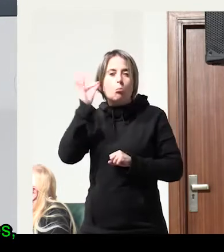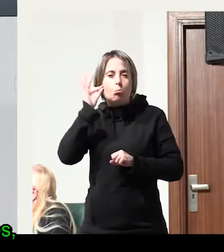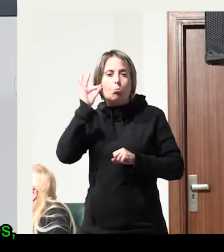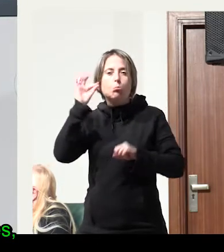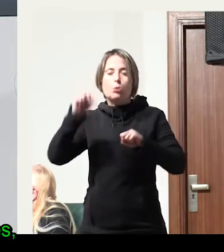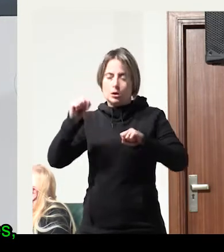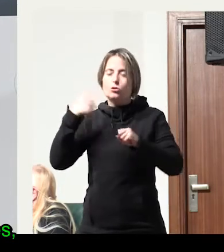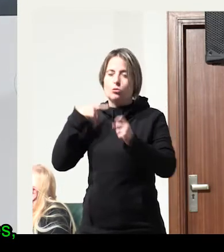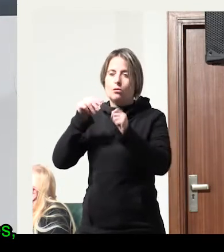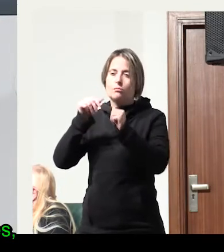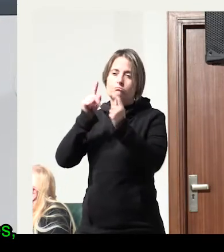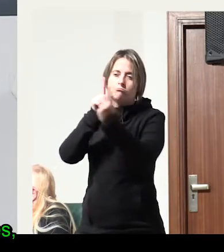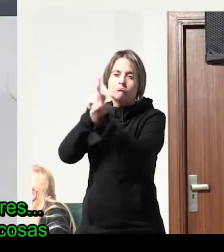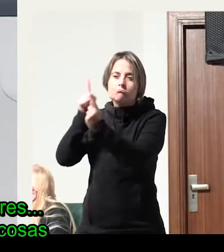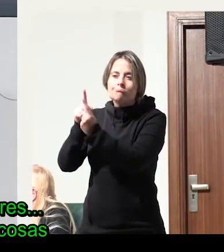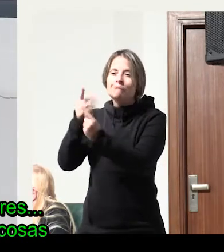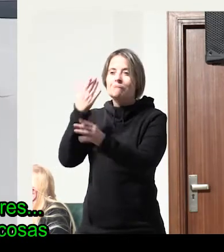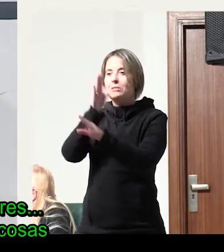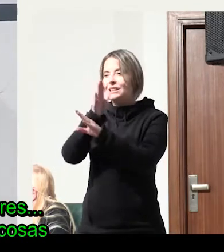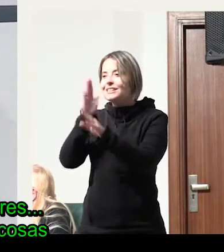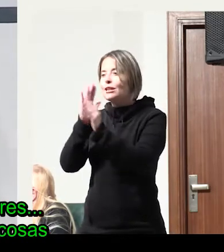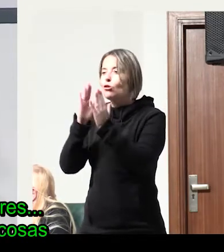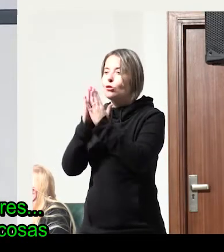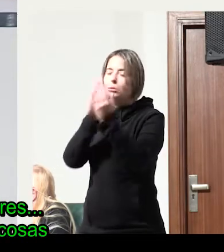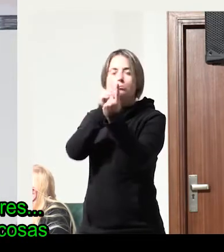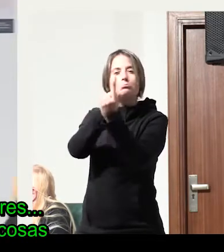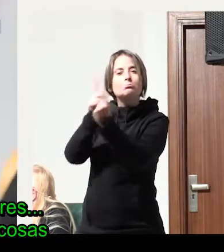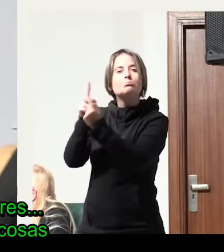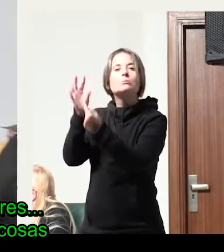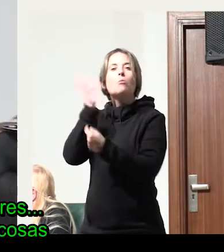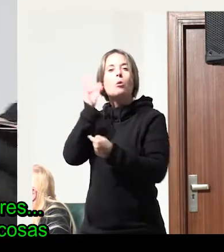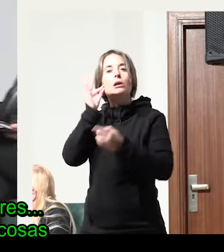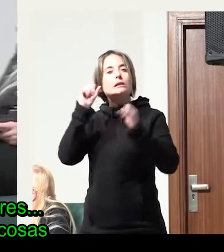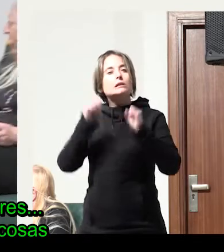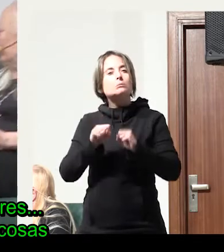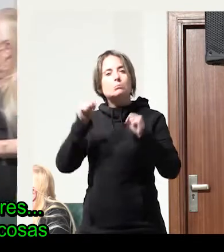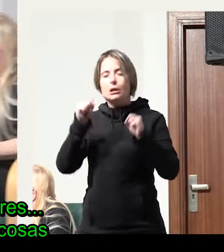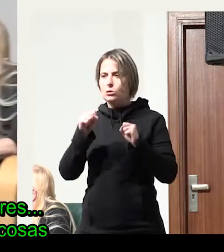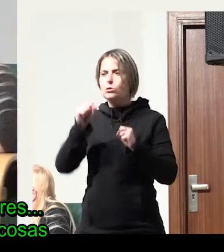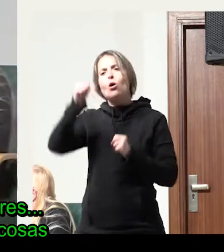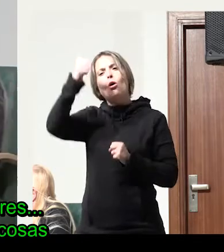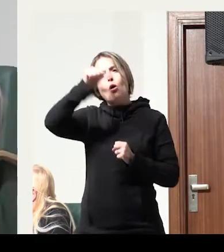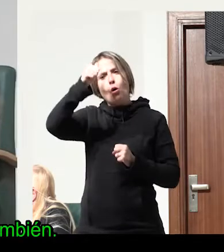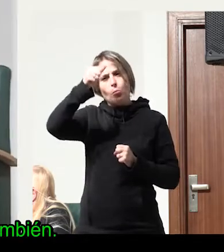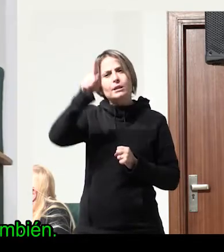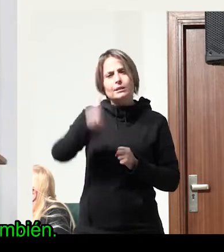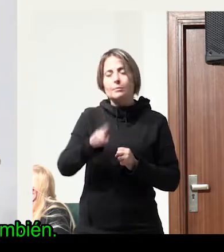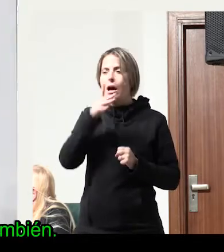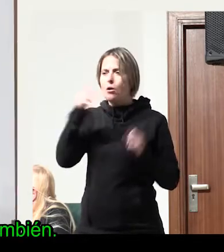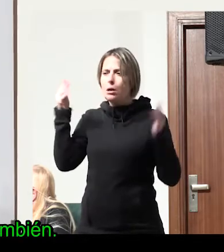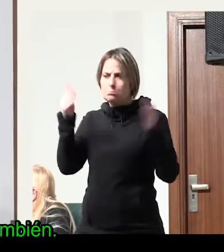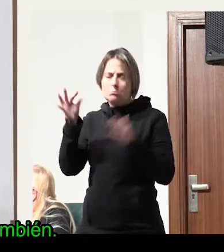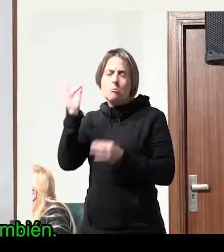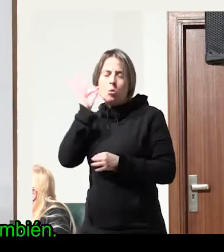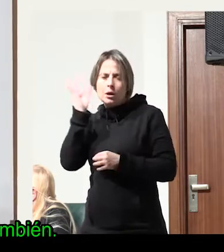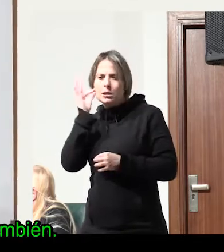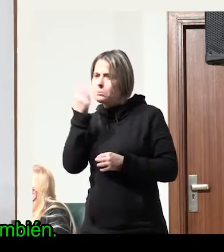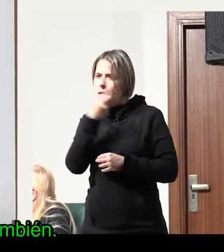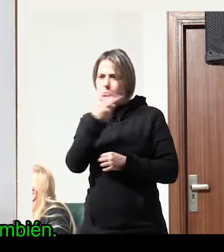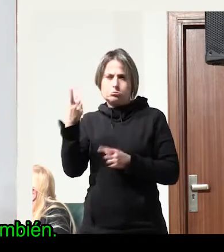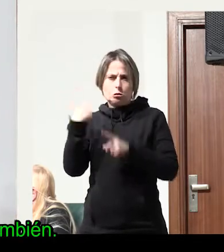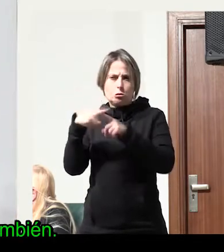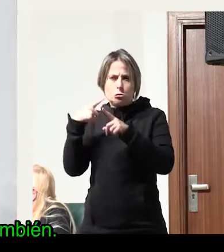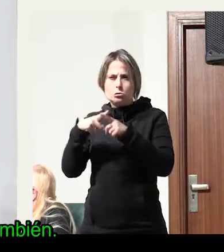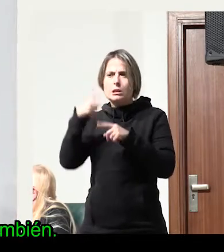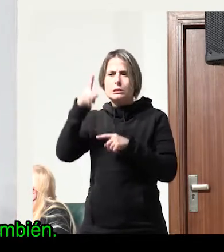¿no?, o he hecho las presentaciones, también las mujeres, también los hombres, estoy hablando de mujeres, pero en realidad muchas cosas de las que voy a decir de las mujeres tienen que